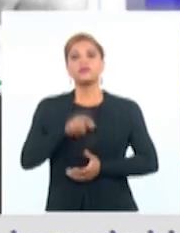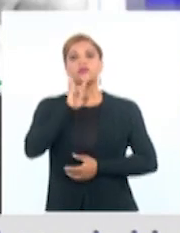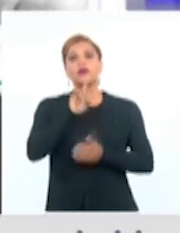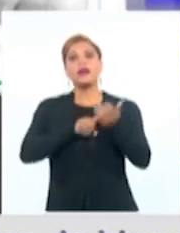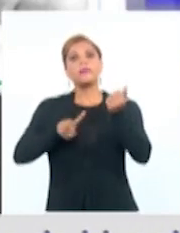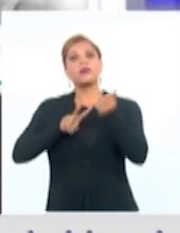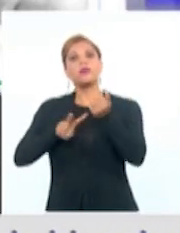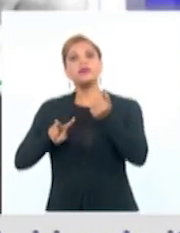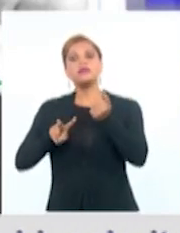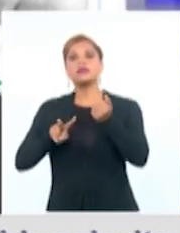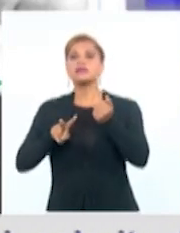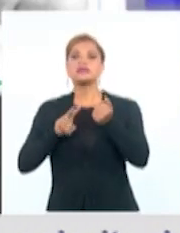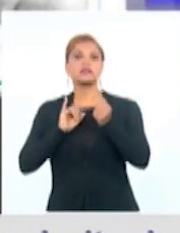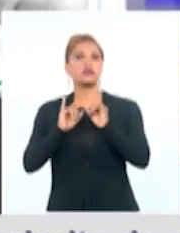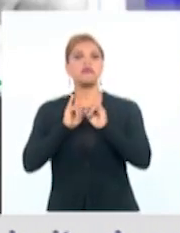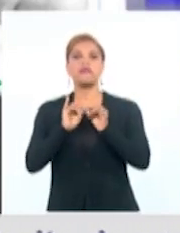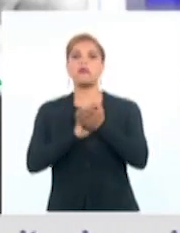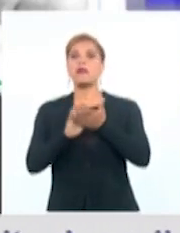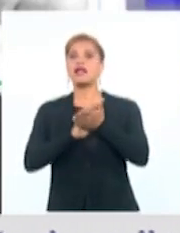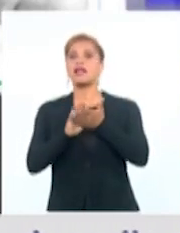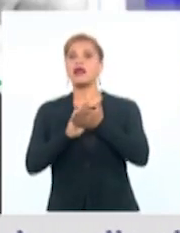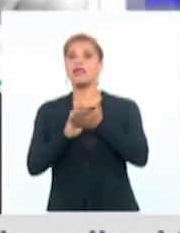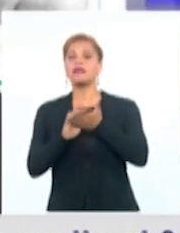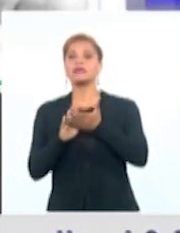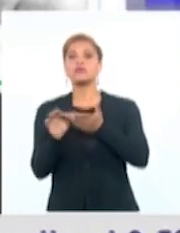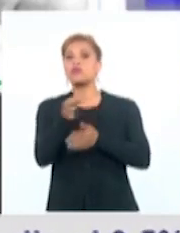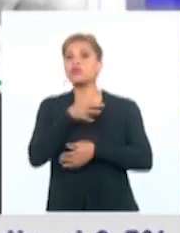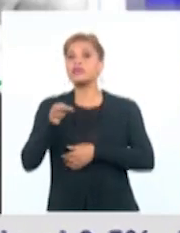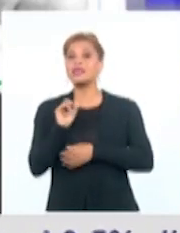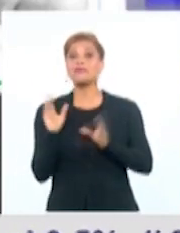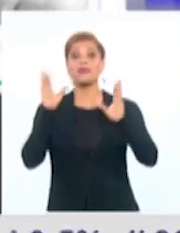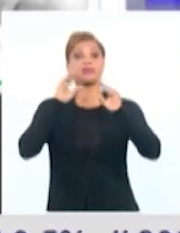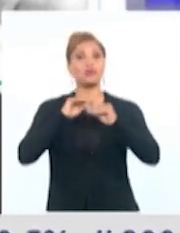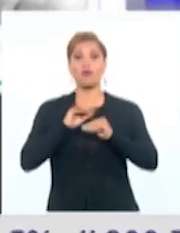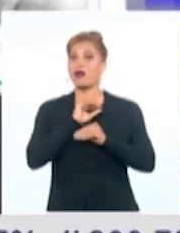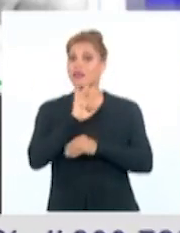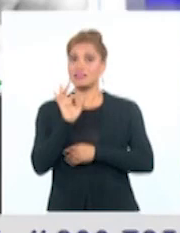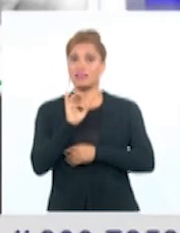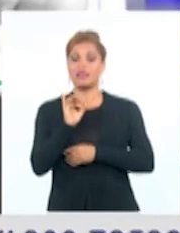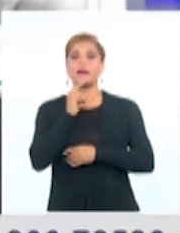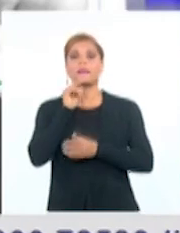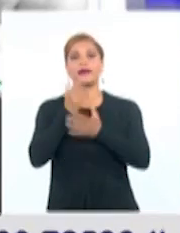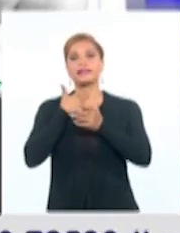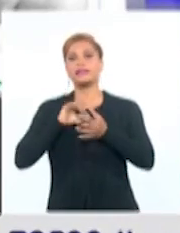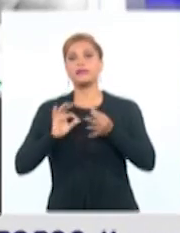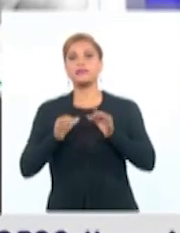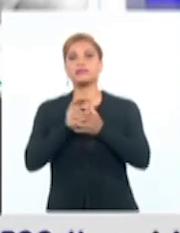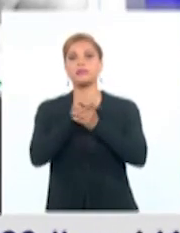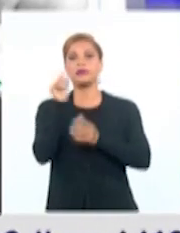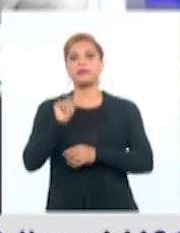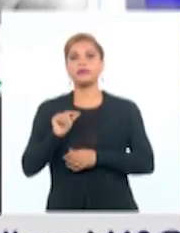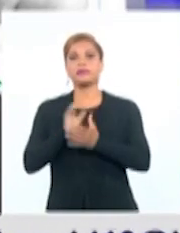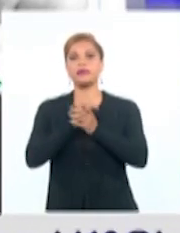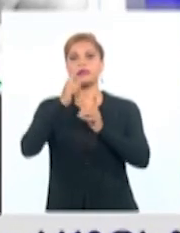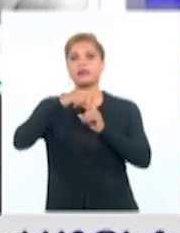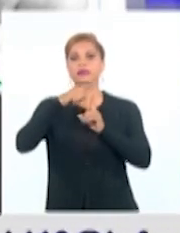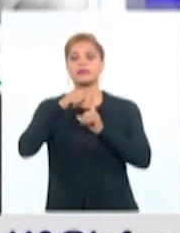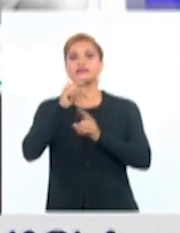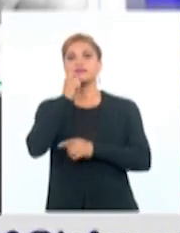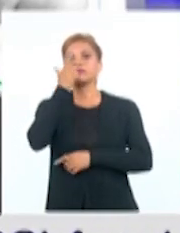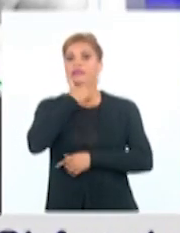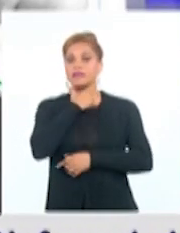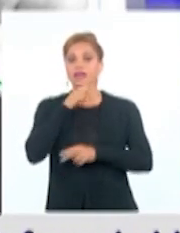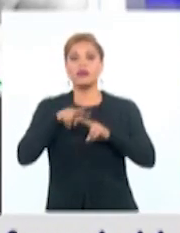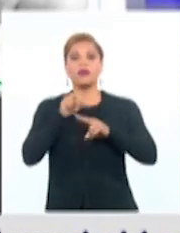están reportando casos en todos sus municipios. Son las provincias de Artemisa, Mayabeque, Matanzas, Cienfuegos, Ciego de Ávila,